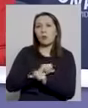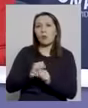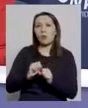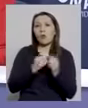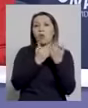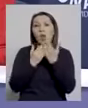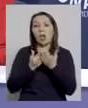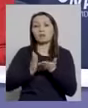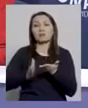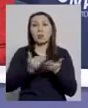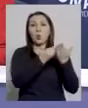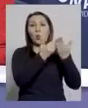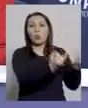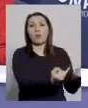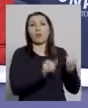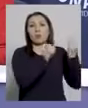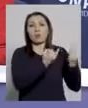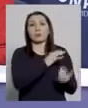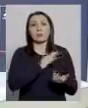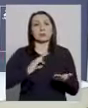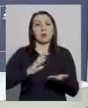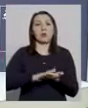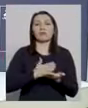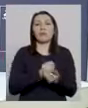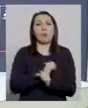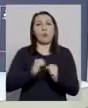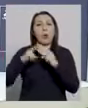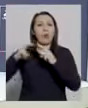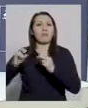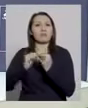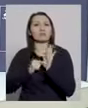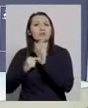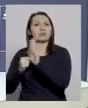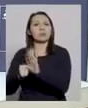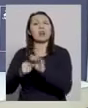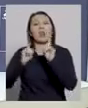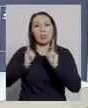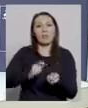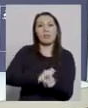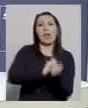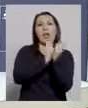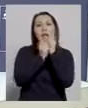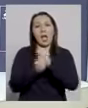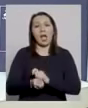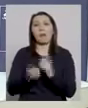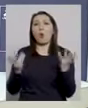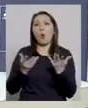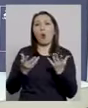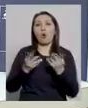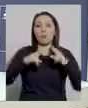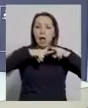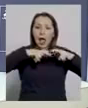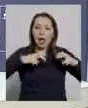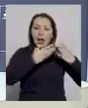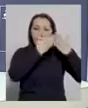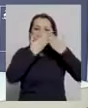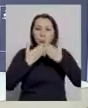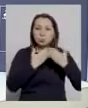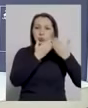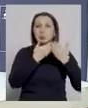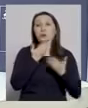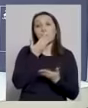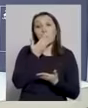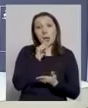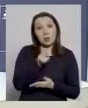haciéndolo justamente en base a los datos que entrega el Ministerio. Enfatizan en la necesidad de hacer un cambio en la estrategia del análisis. ¿Se pretende